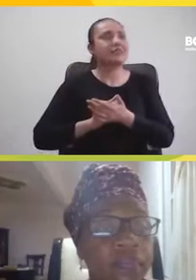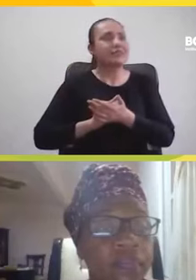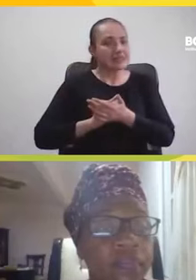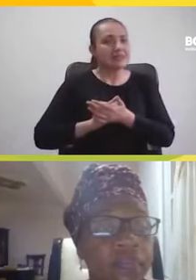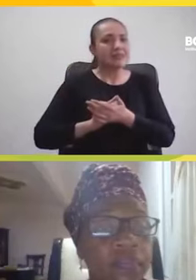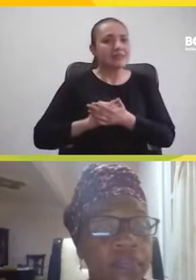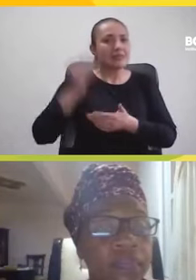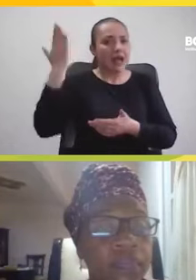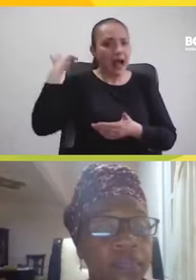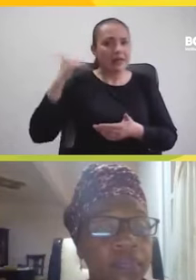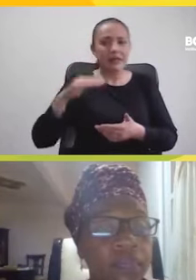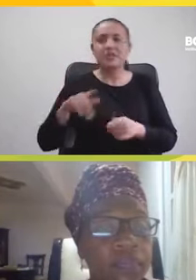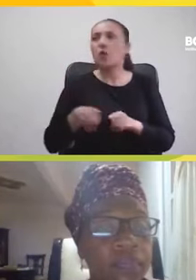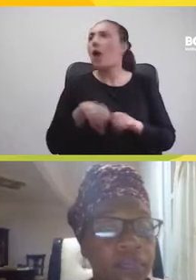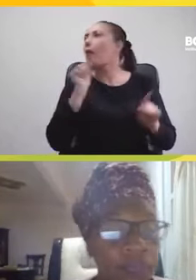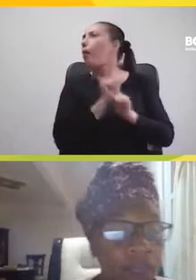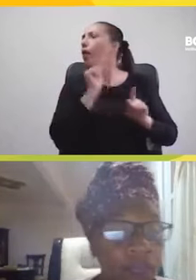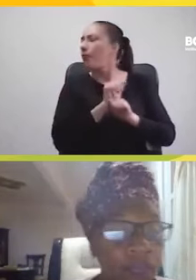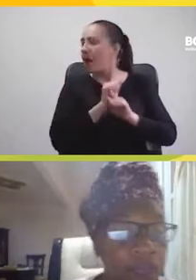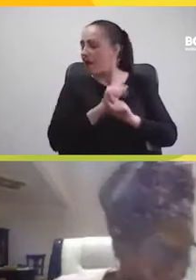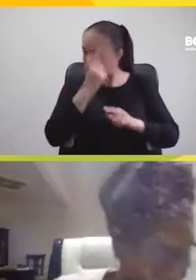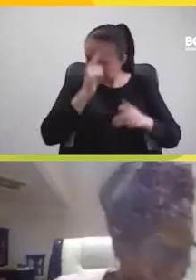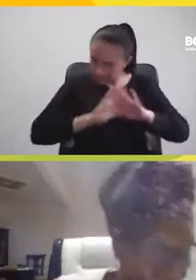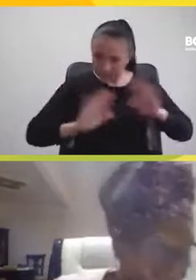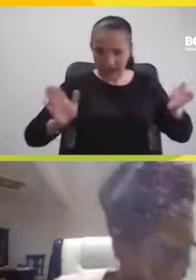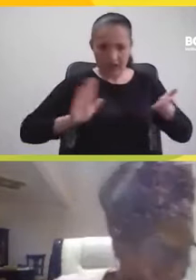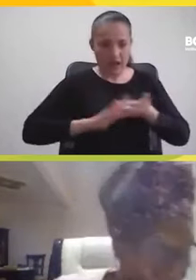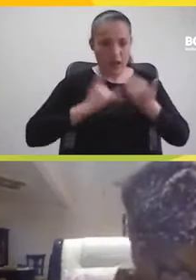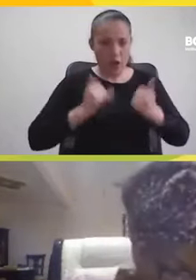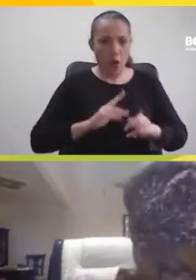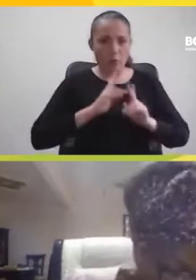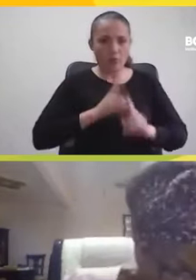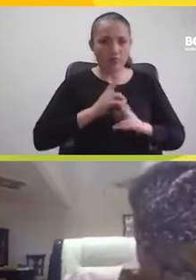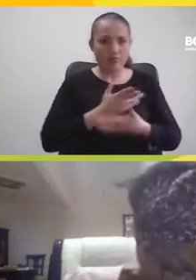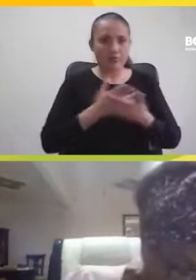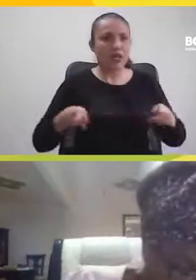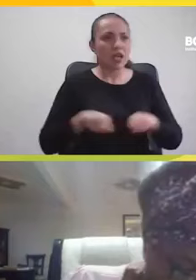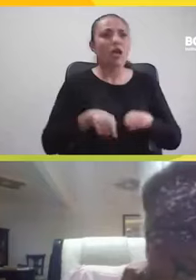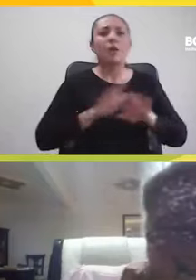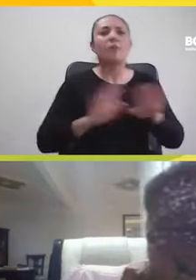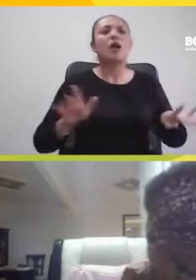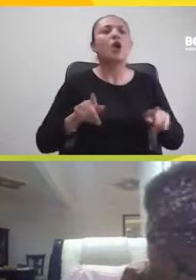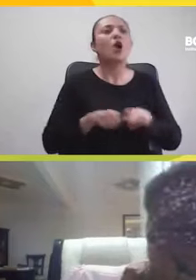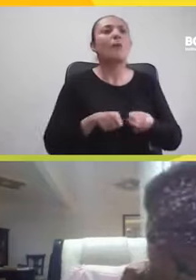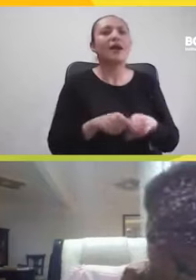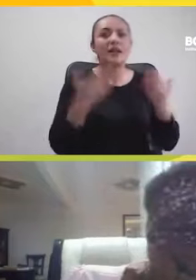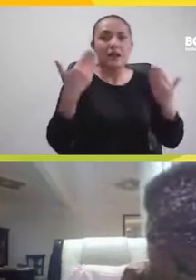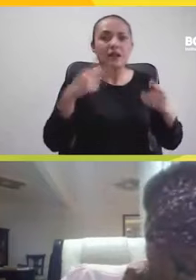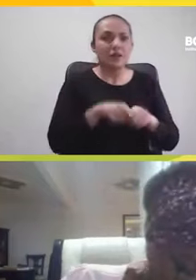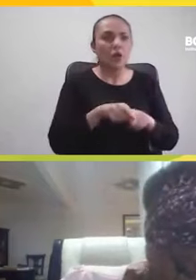sirva para volver a asumirlo en un detestable olvido.